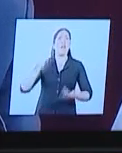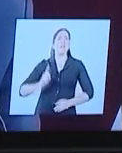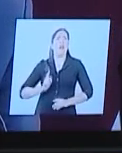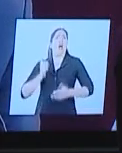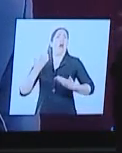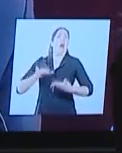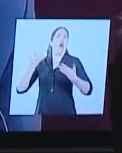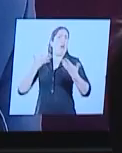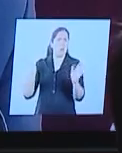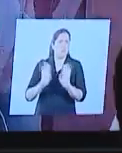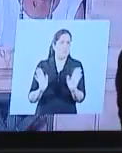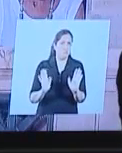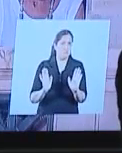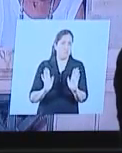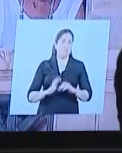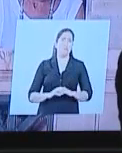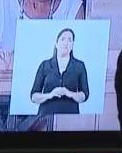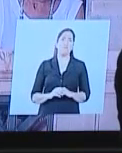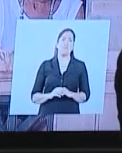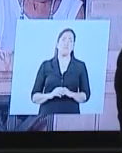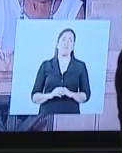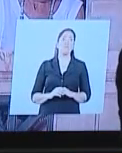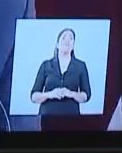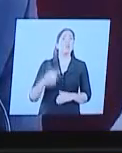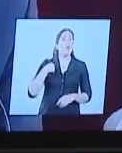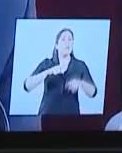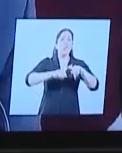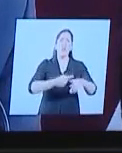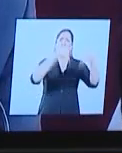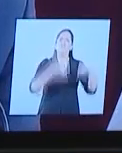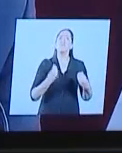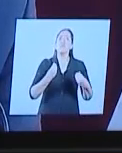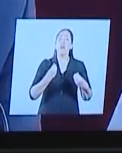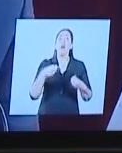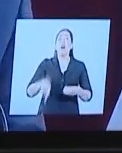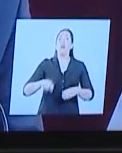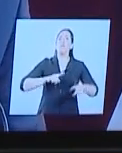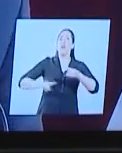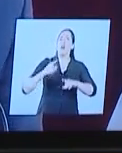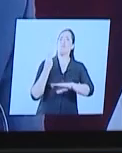jóvenes con su irreverencia, sino también a los adultos con su experiencia.